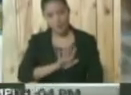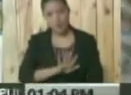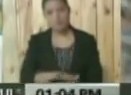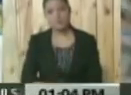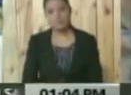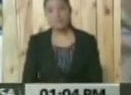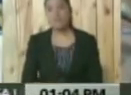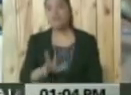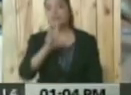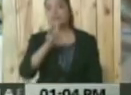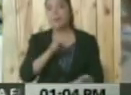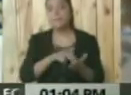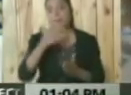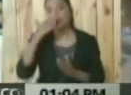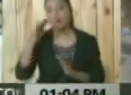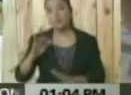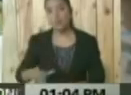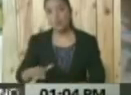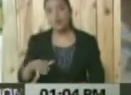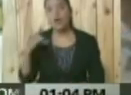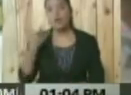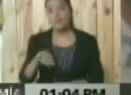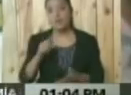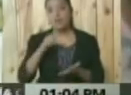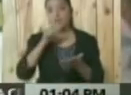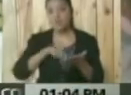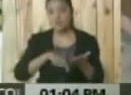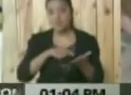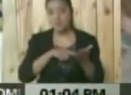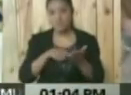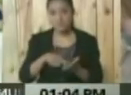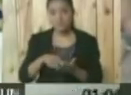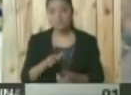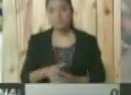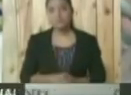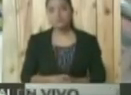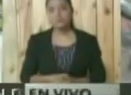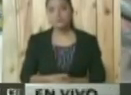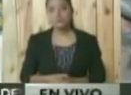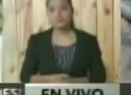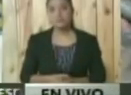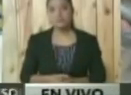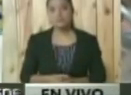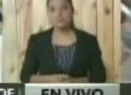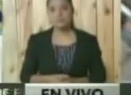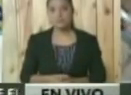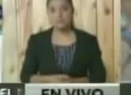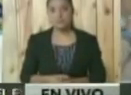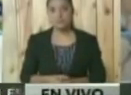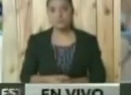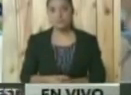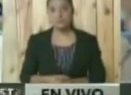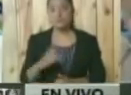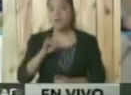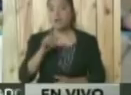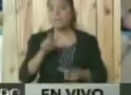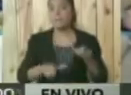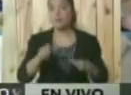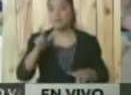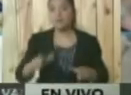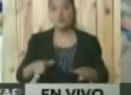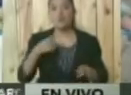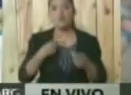más de 3.000 menores de edad aparecen firmando. Hay reclusos sentenciados por